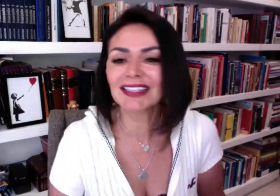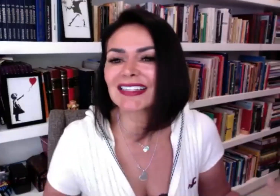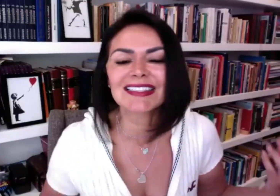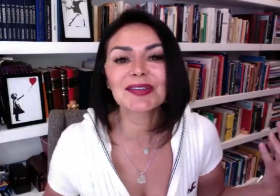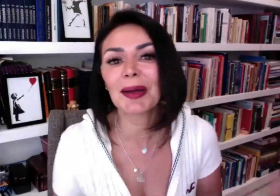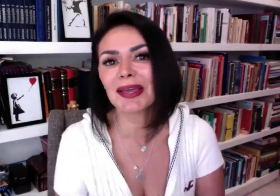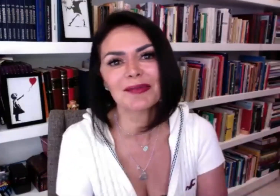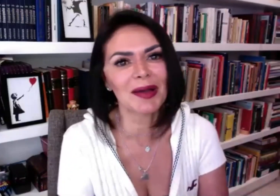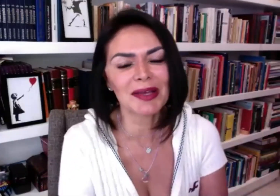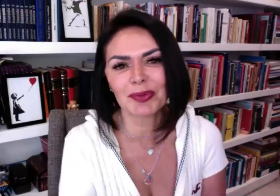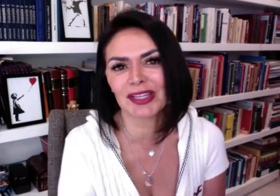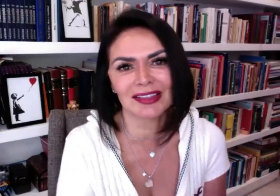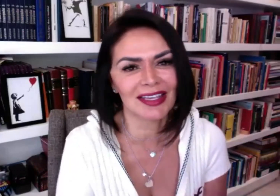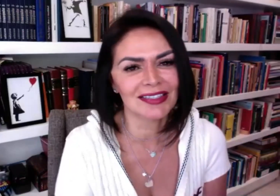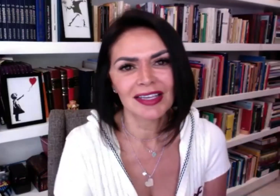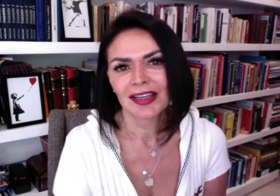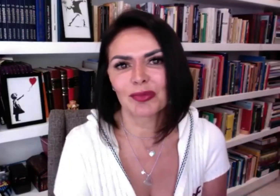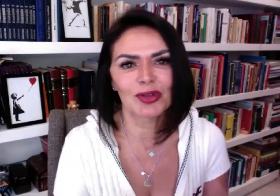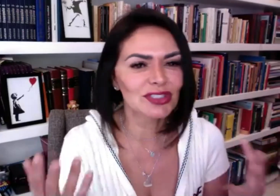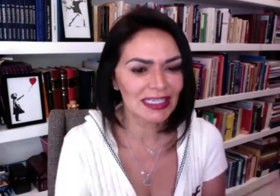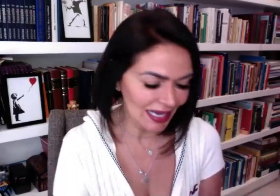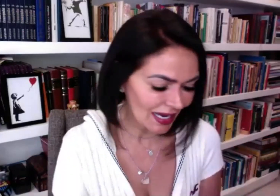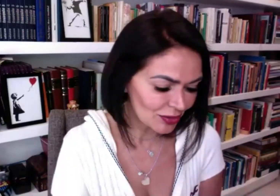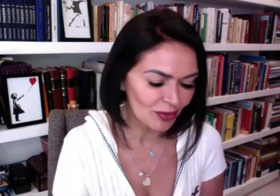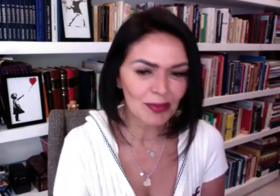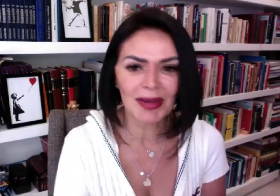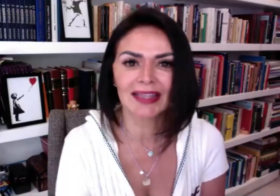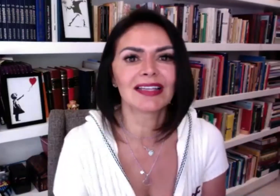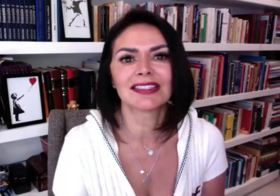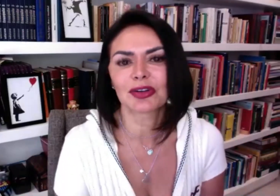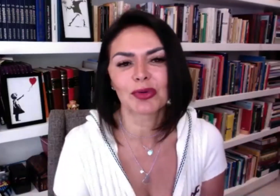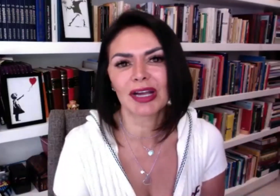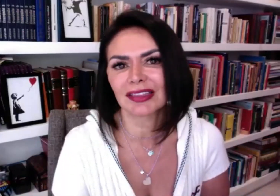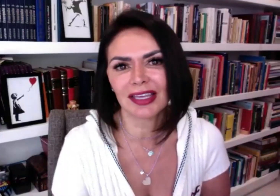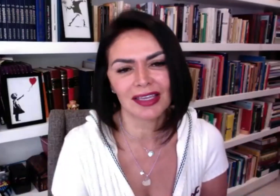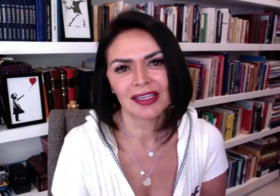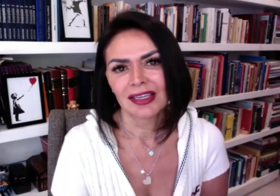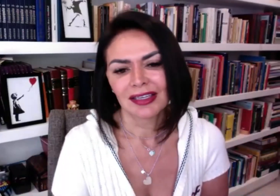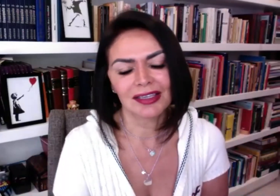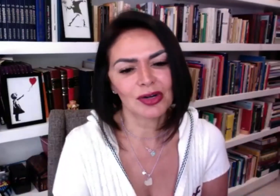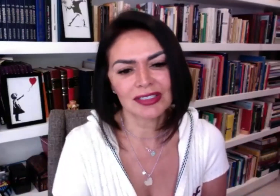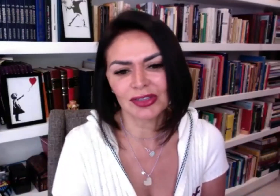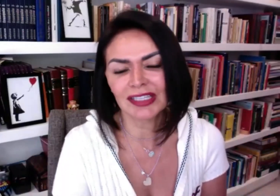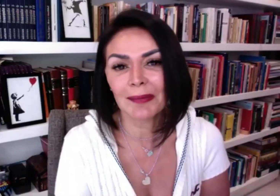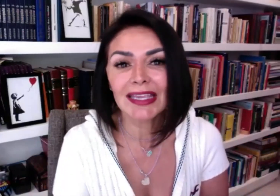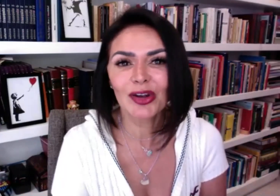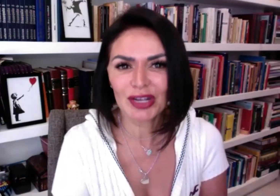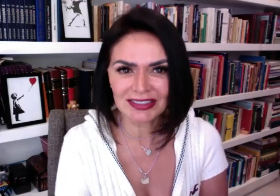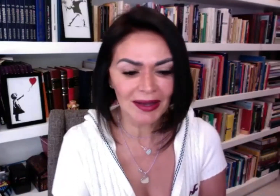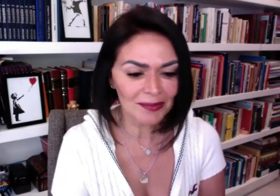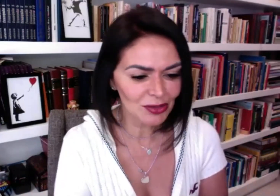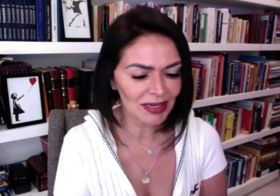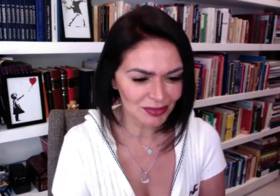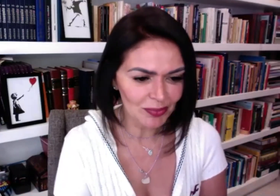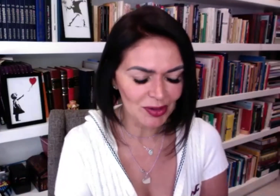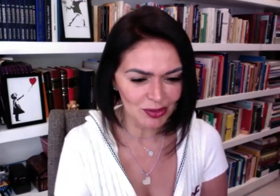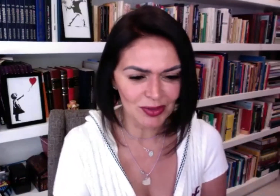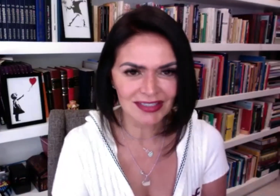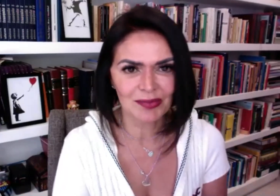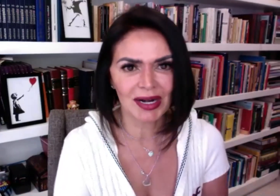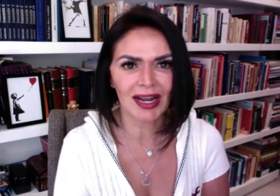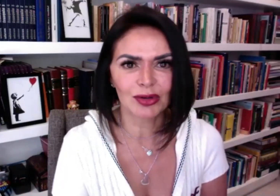les va a platicar del IPH móvil seguro, David Pérez Esparza, que en especial a INCIDE estamos muy agradecidos con